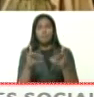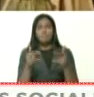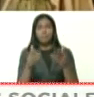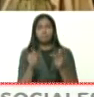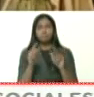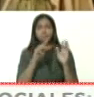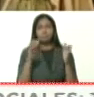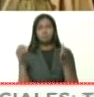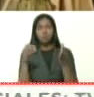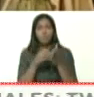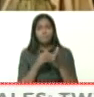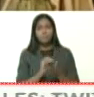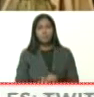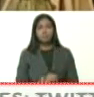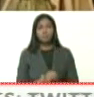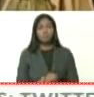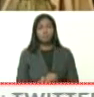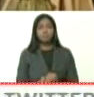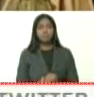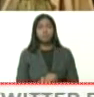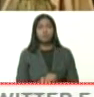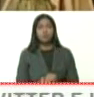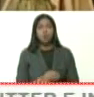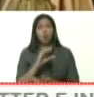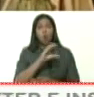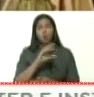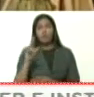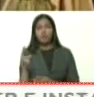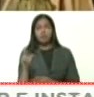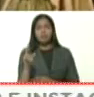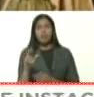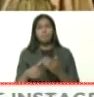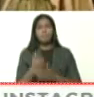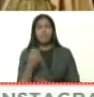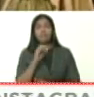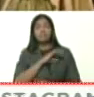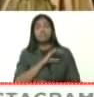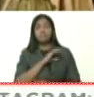Costa Rica, más de 3.000 compatriotas de Costa Rica. Chile,